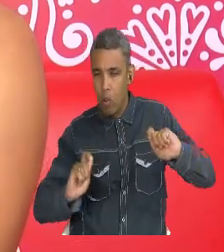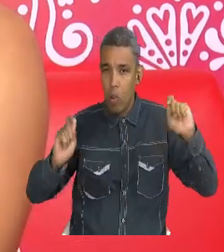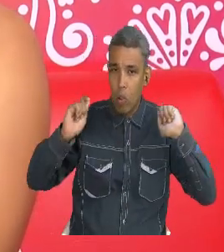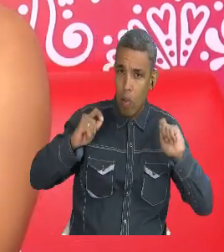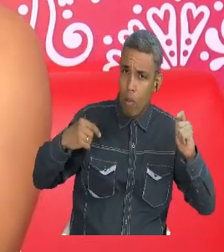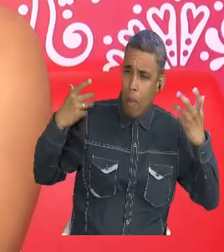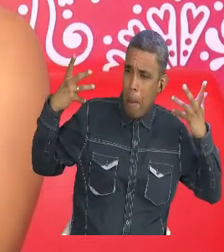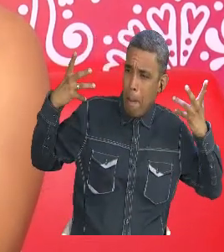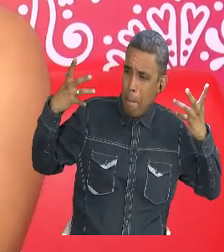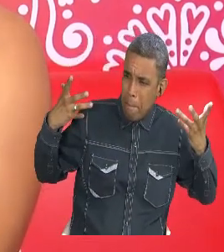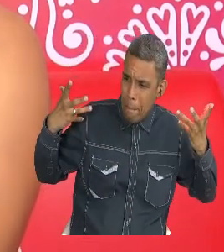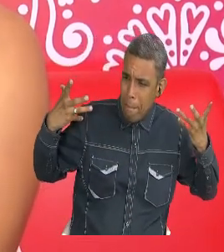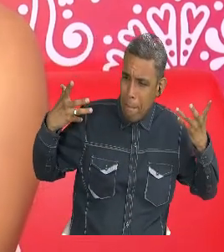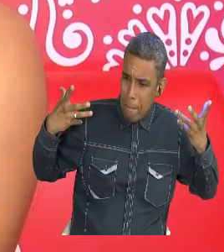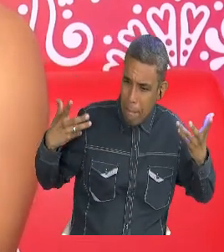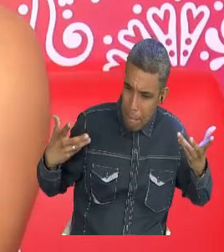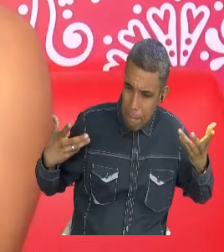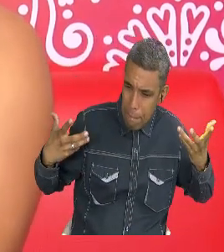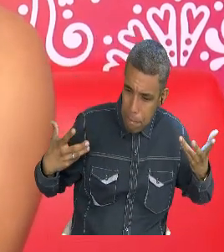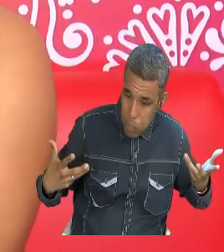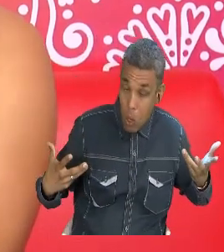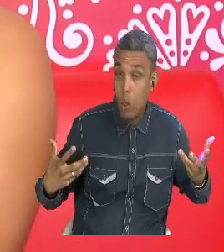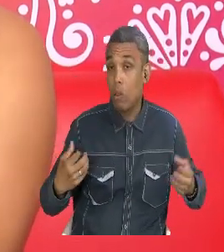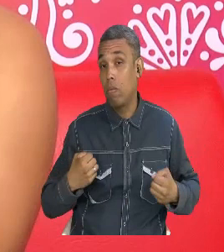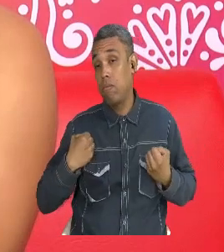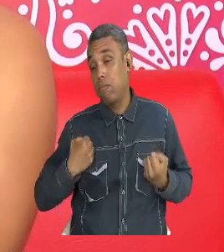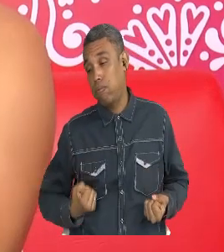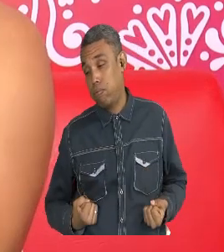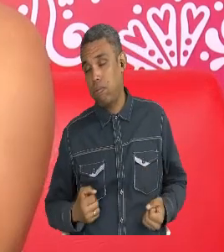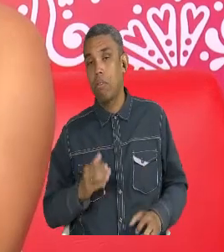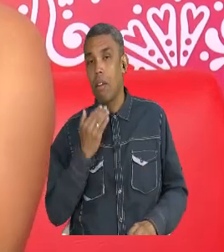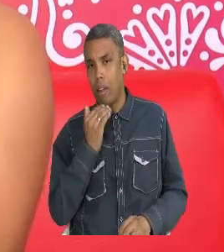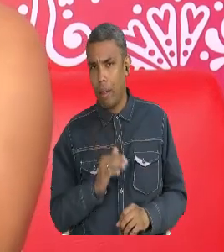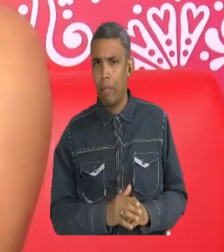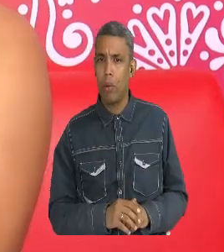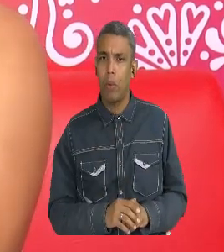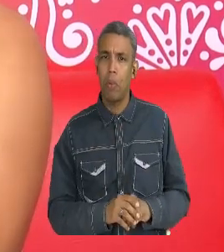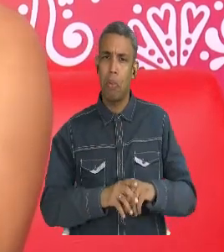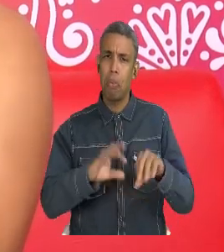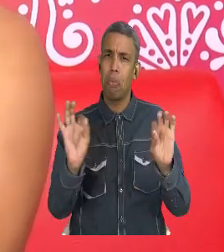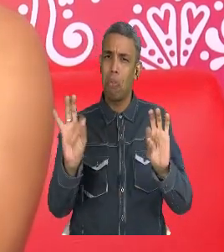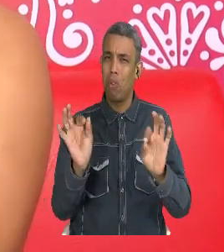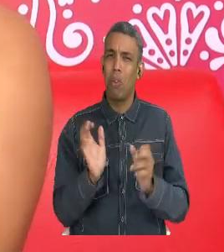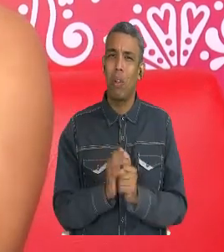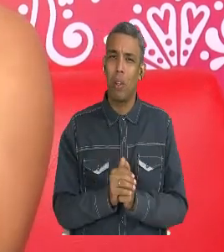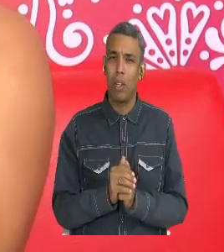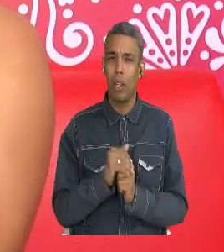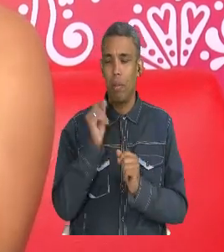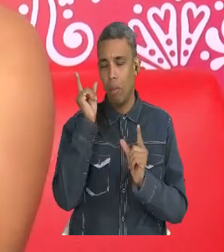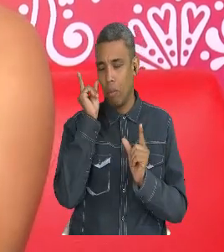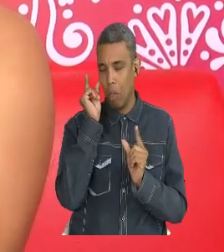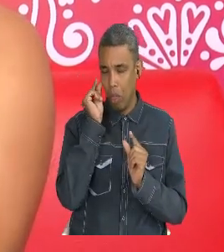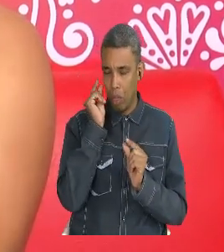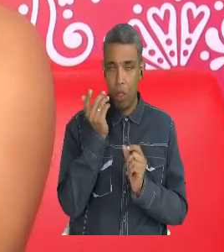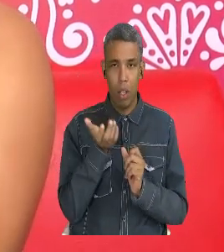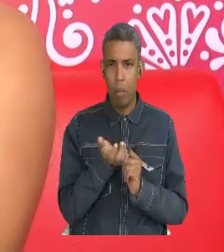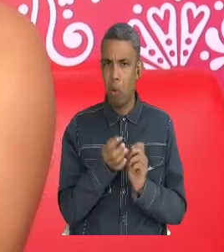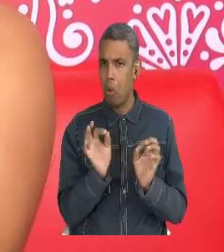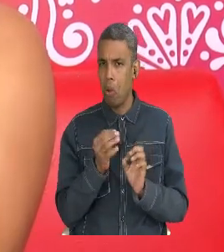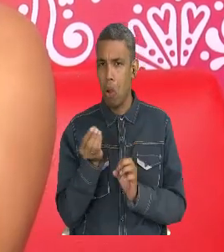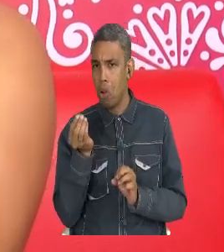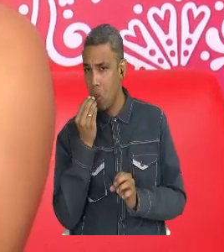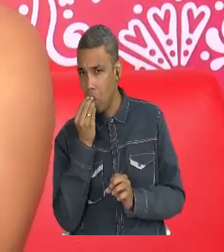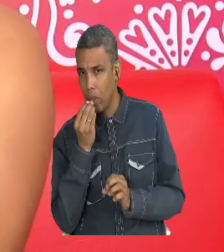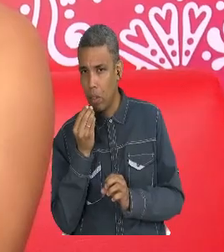lleva también a sentir esa sensación de fatiga. De pronto también malos hábitos en la casa, de sueño, que no nos estemos alimentando bien,